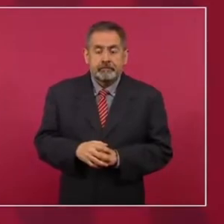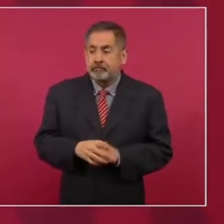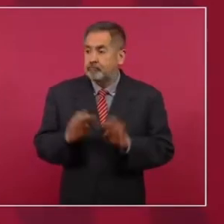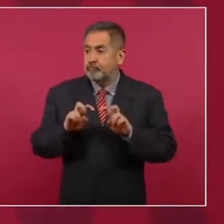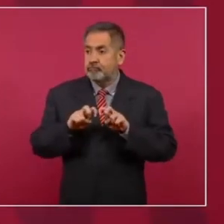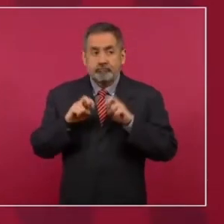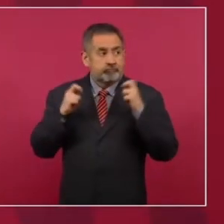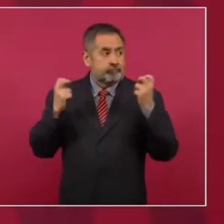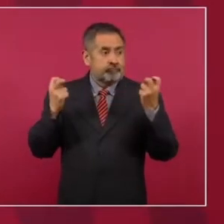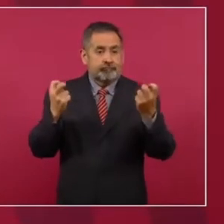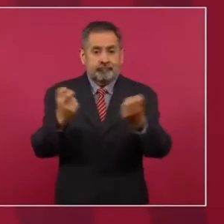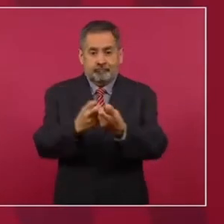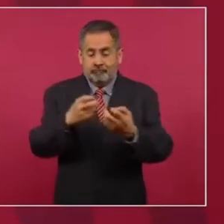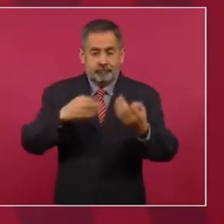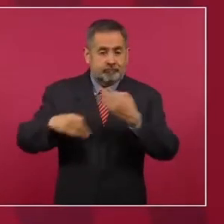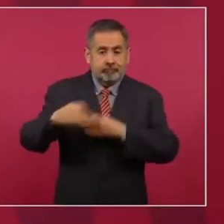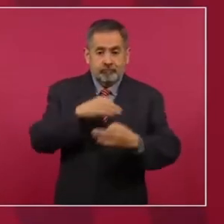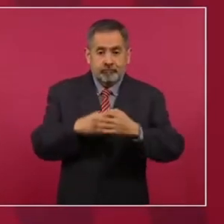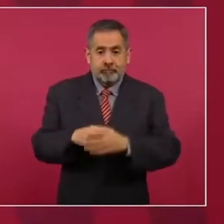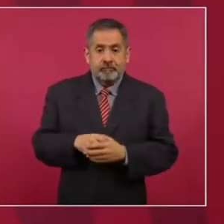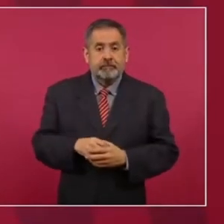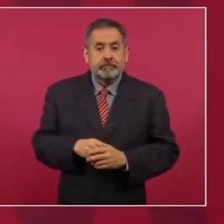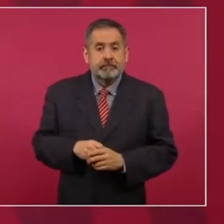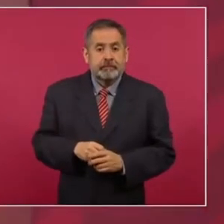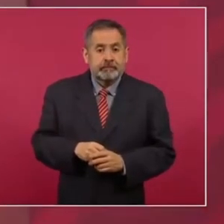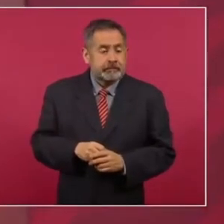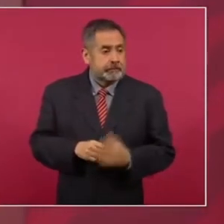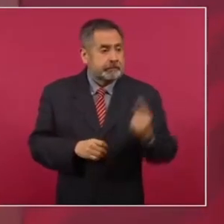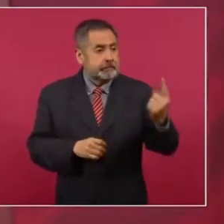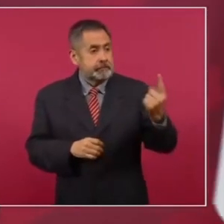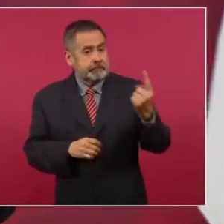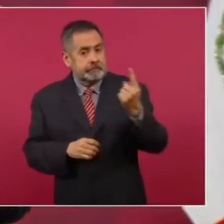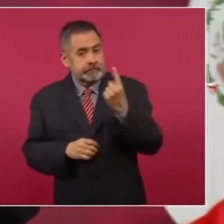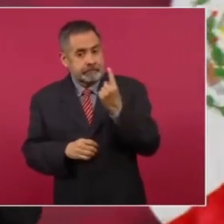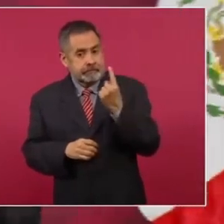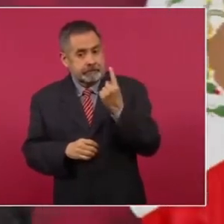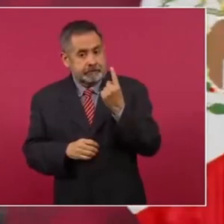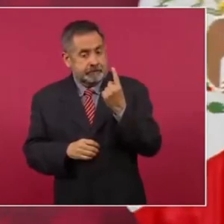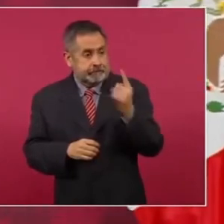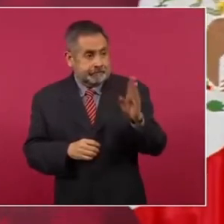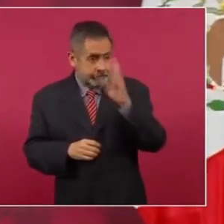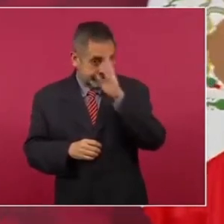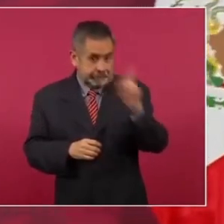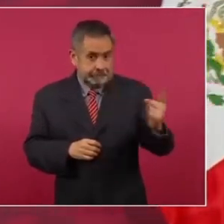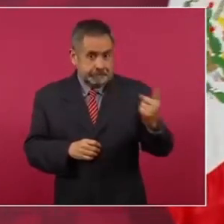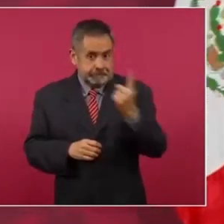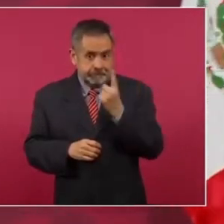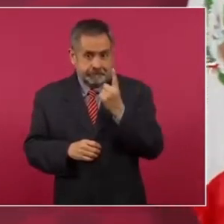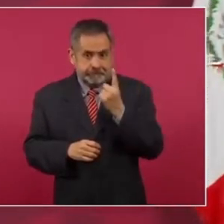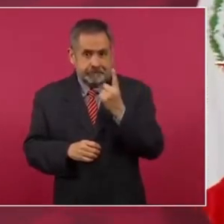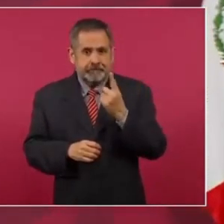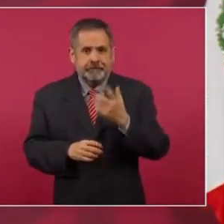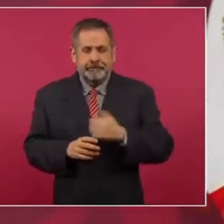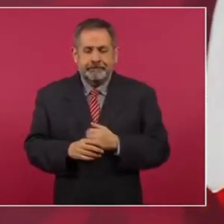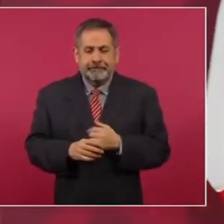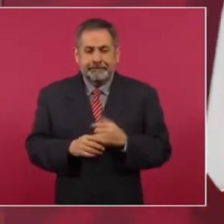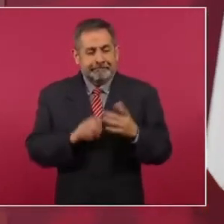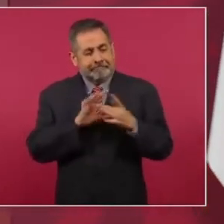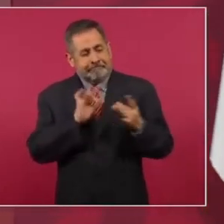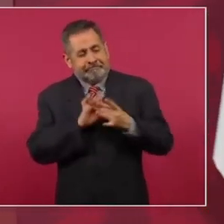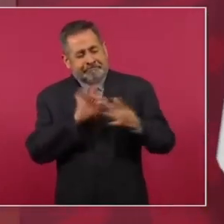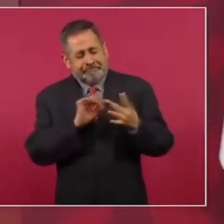estábamos todos. Y viene a verme a mí, en directo. Y no que les puedo decir lo